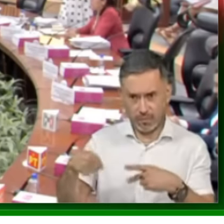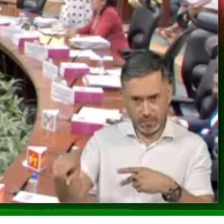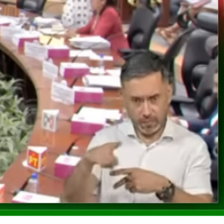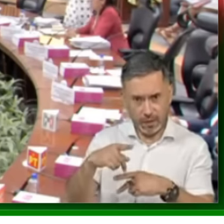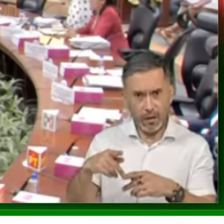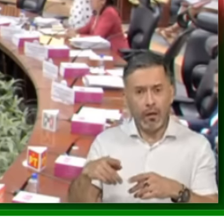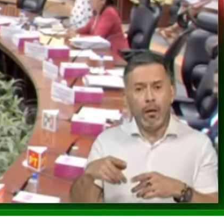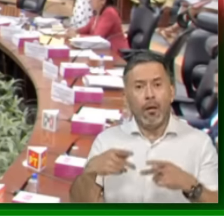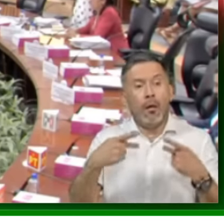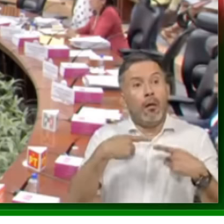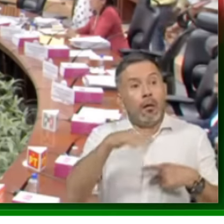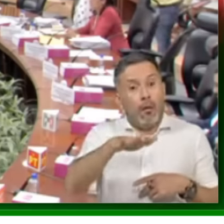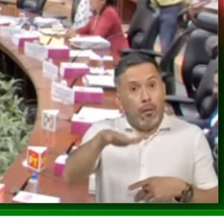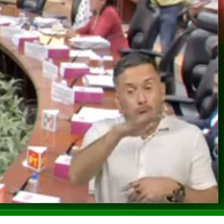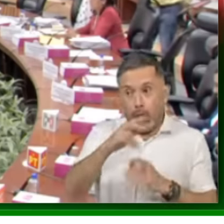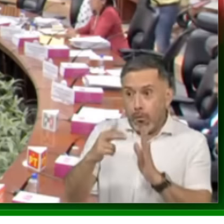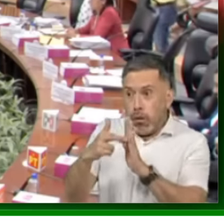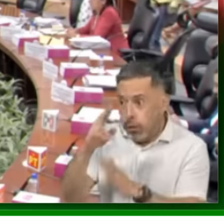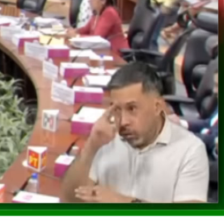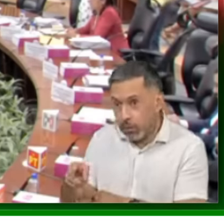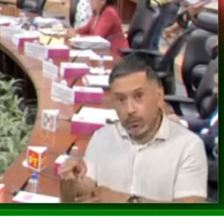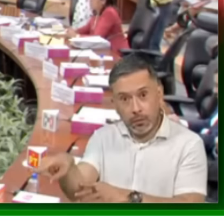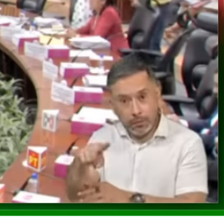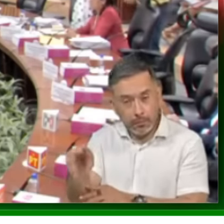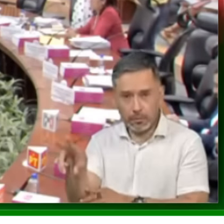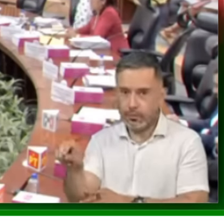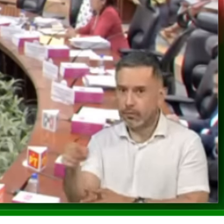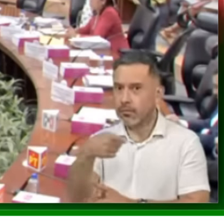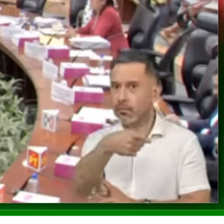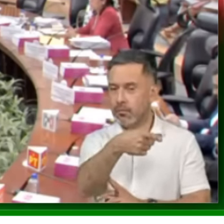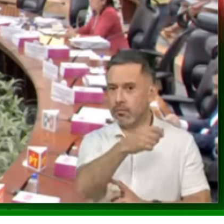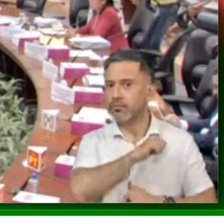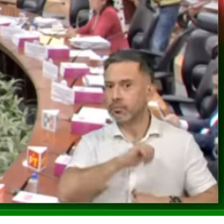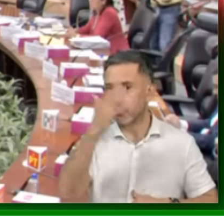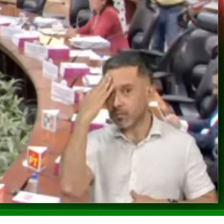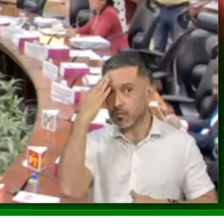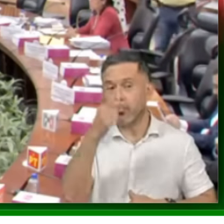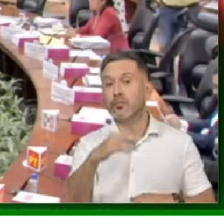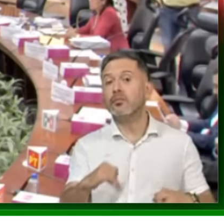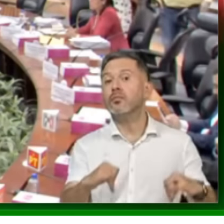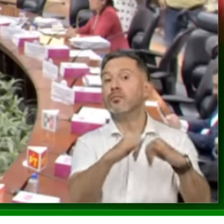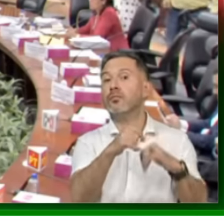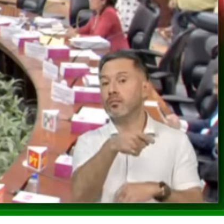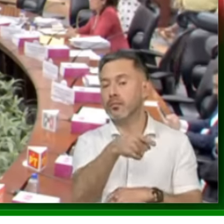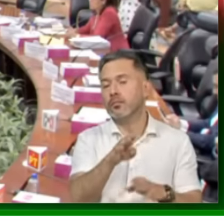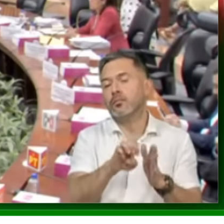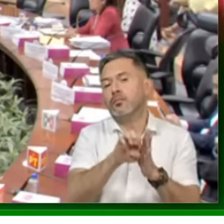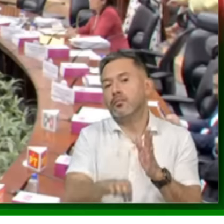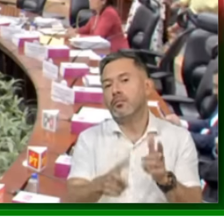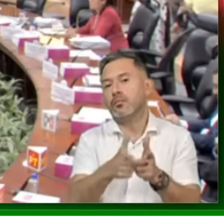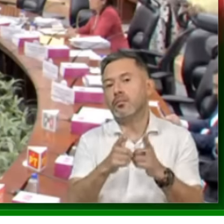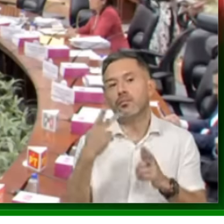le aplican a las autoridades En todo caso las instituciones como los partidos